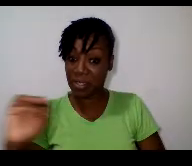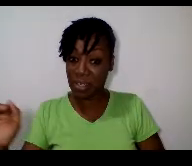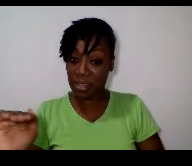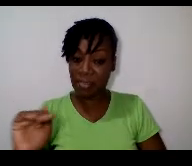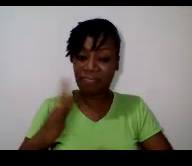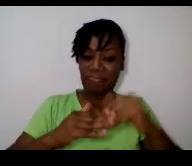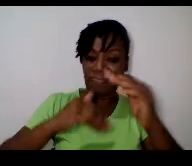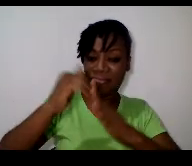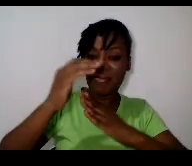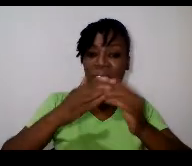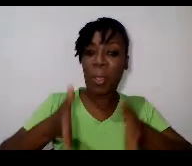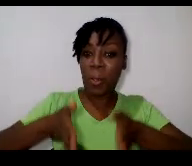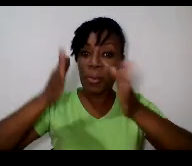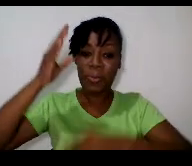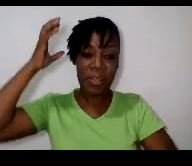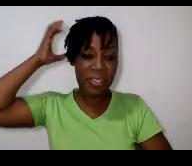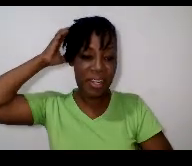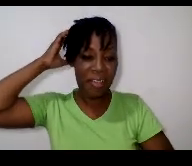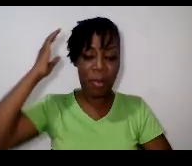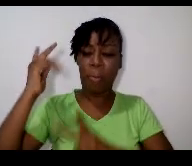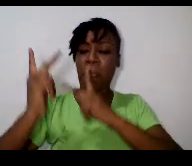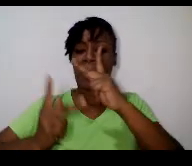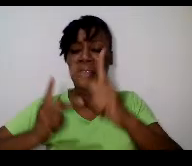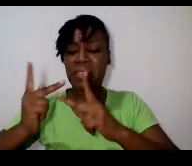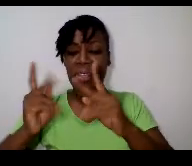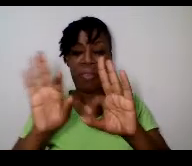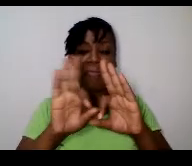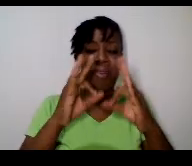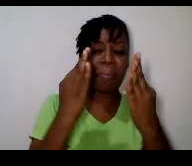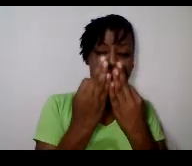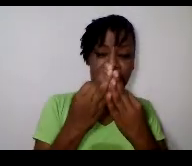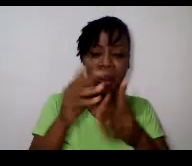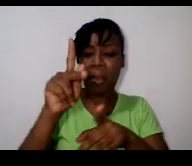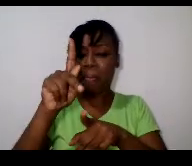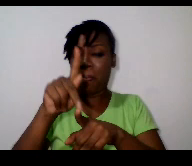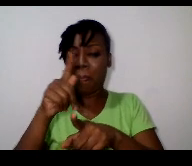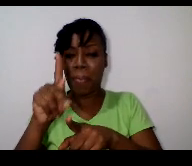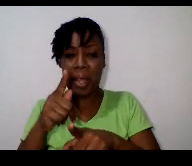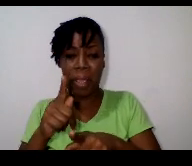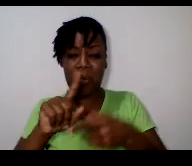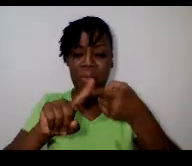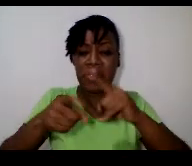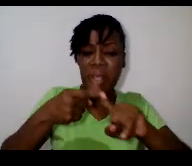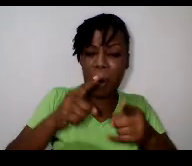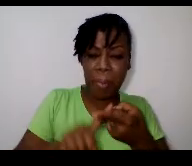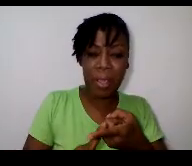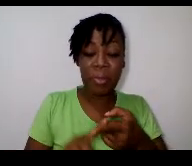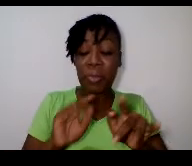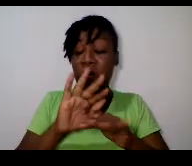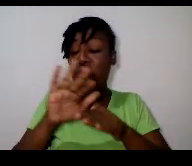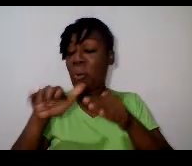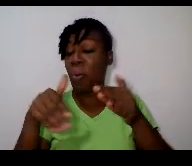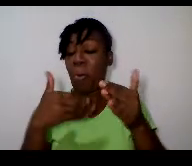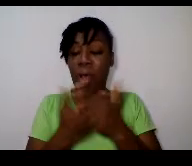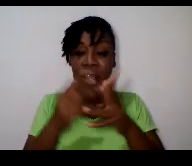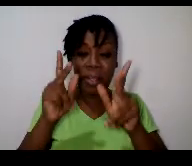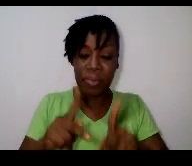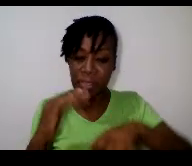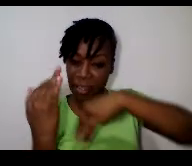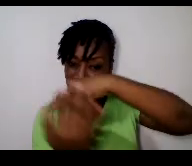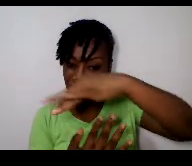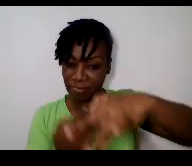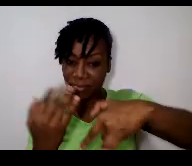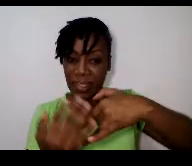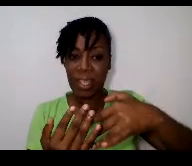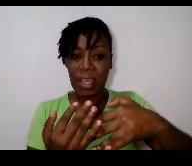los vecinos, los familiares, los primos, los amigos, todos los que interactúen con niños entre 0 y